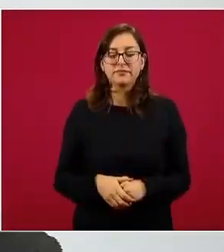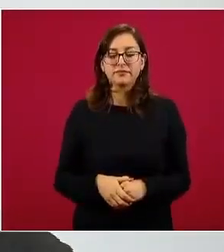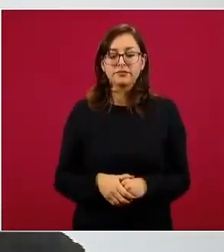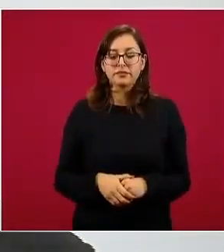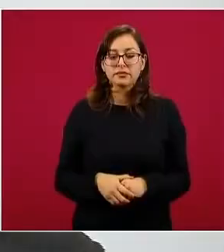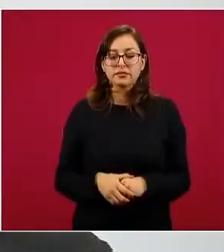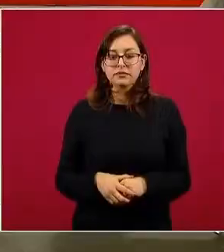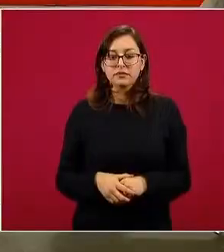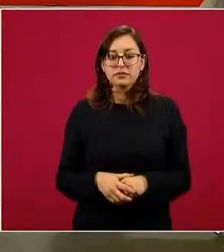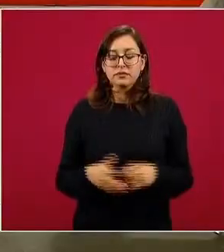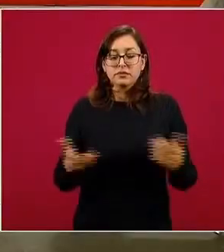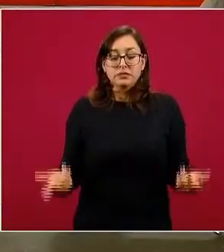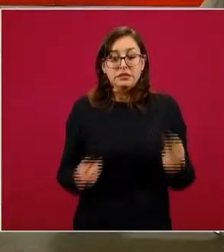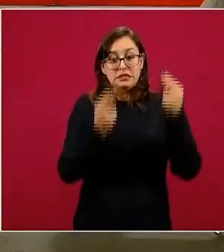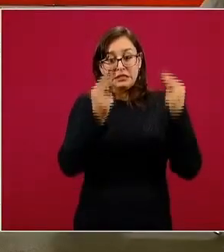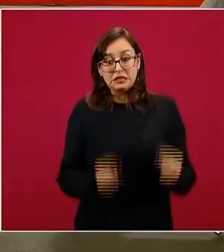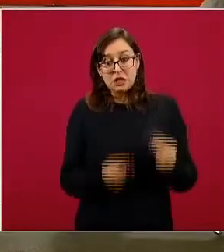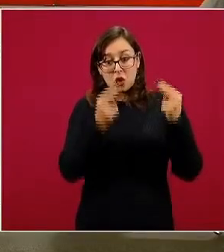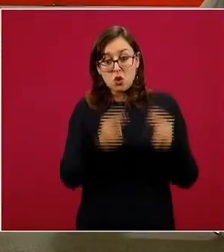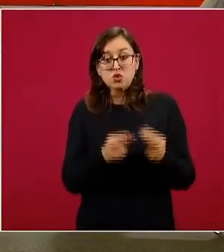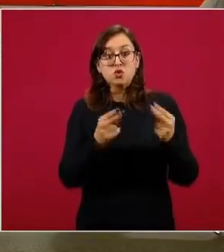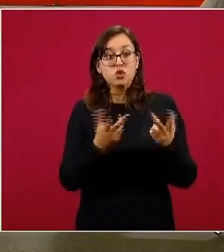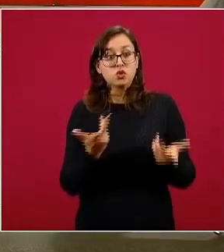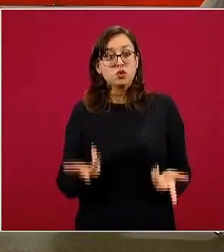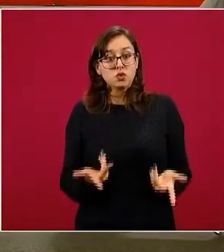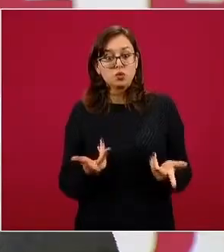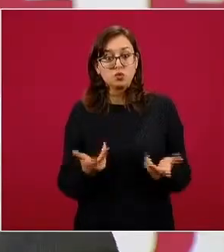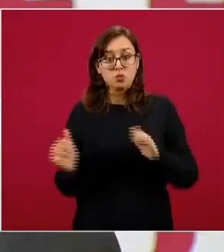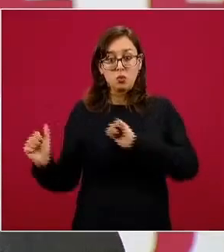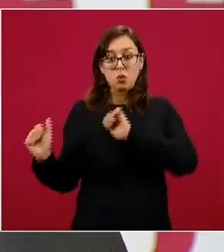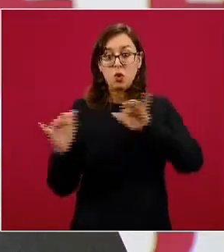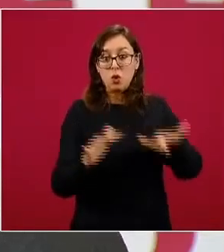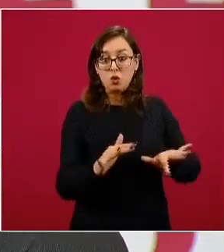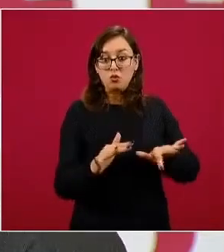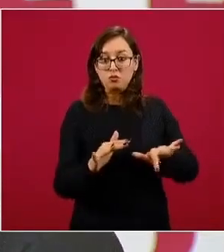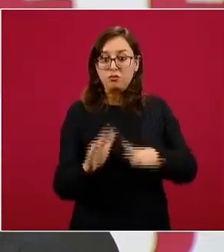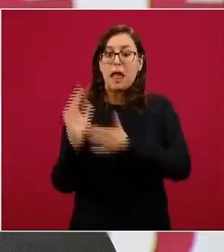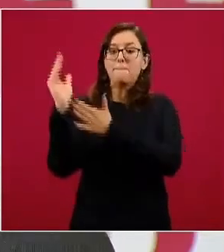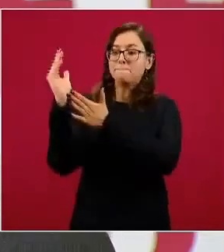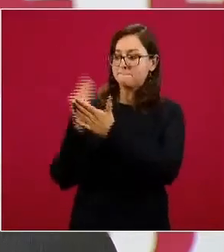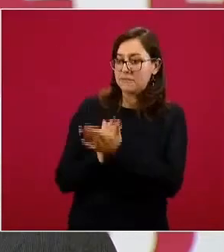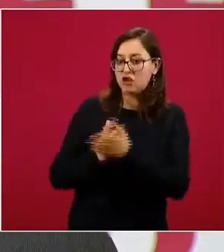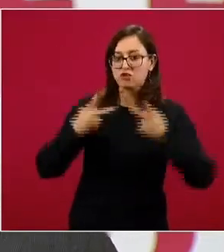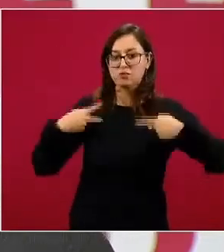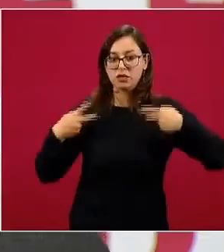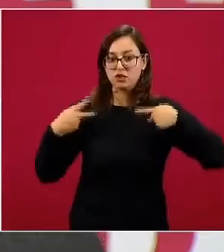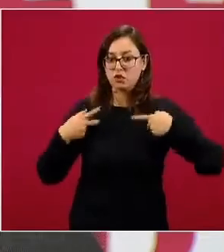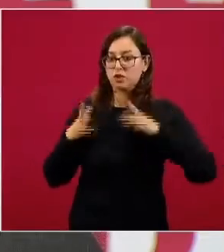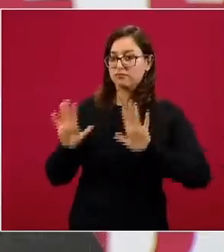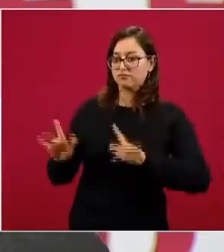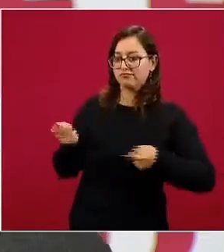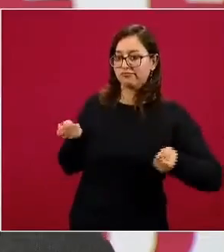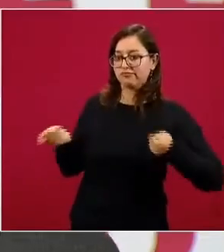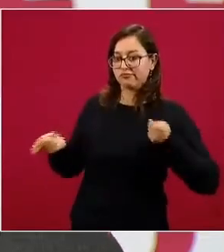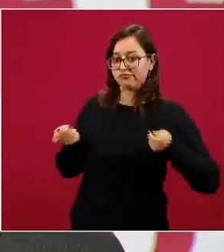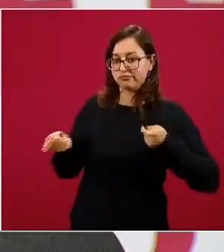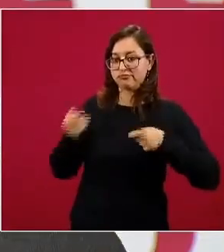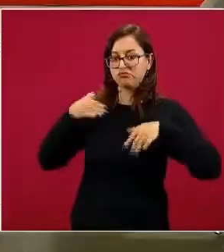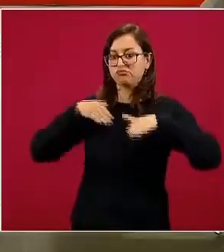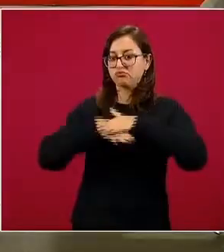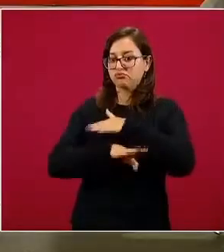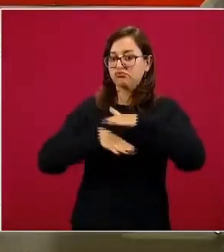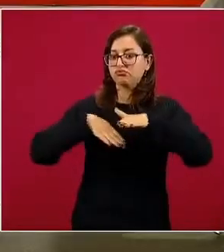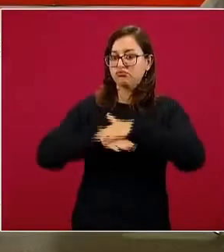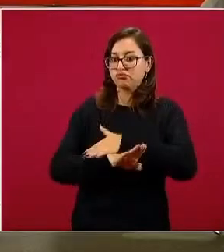hay espacios comerciales, se puede regular el aforo en esos espacios comerciales con acciones